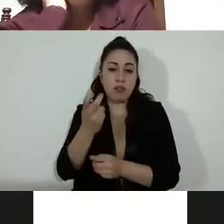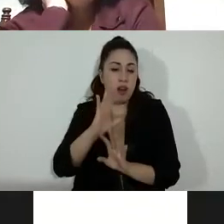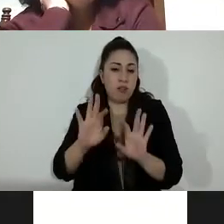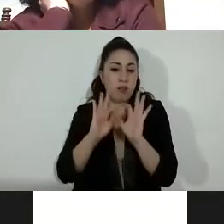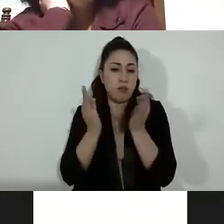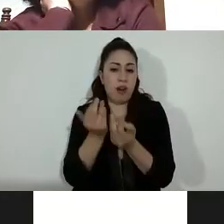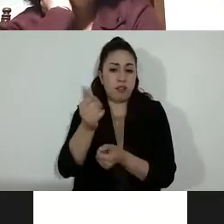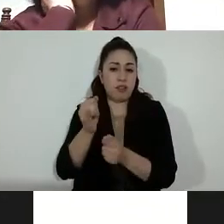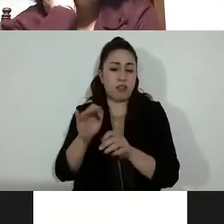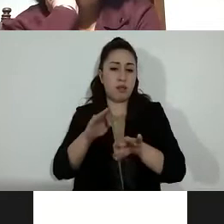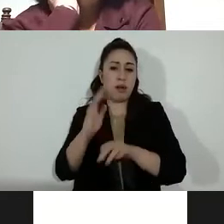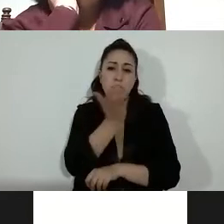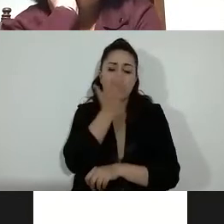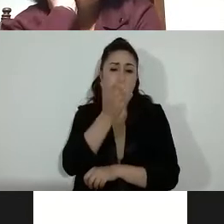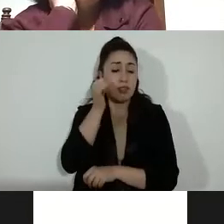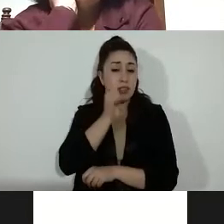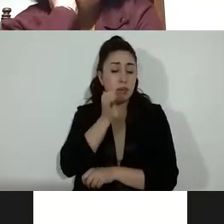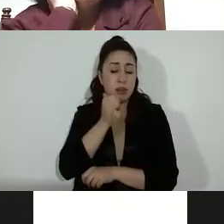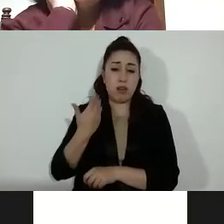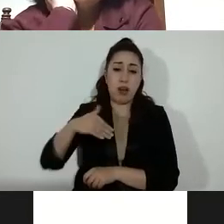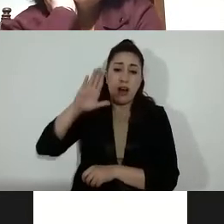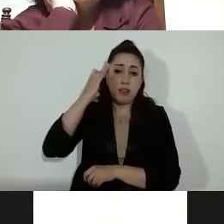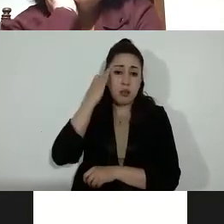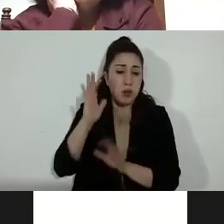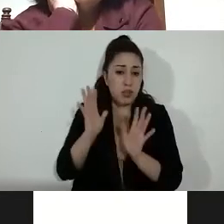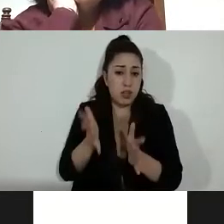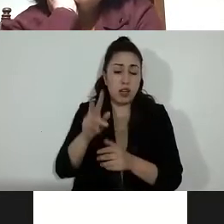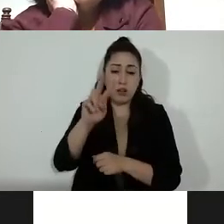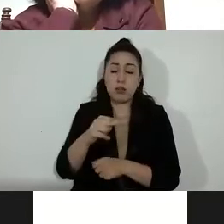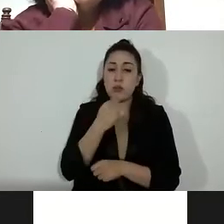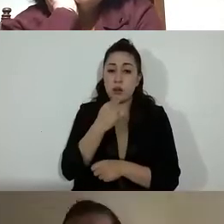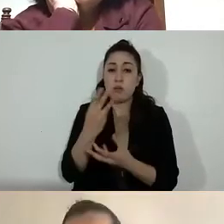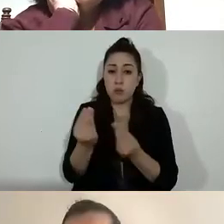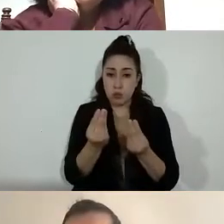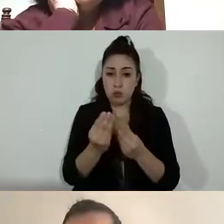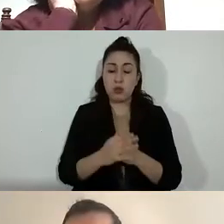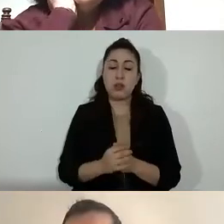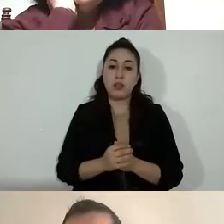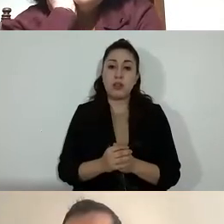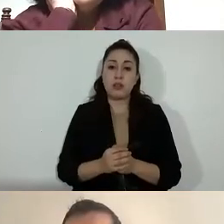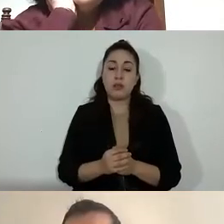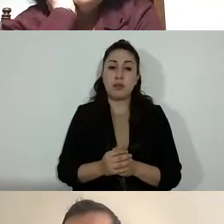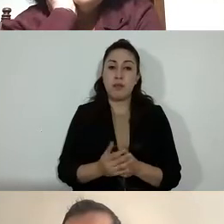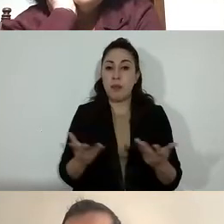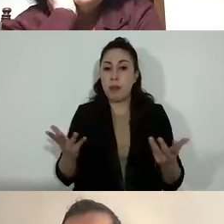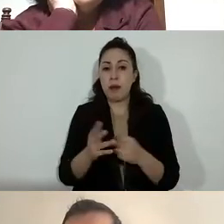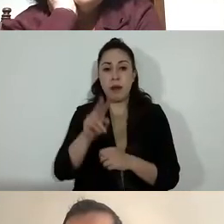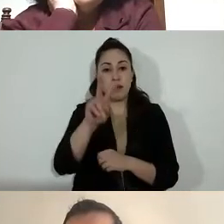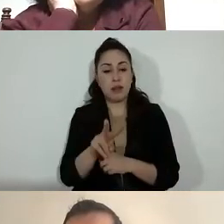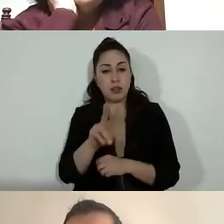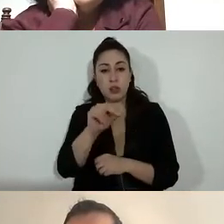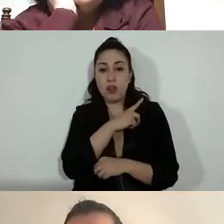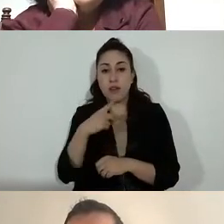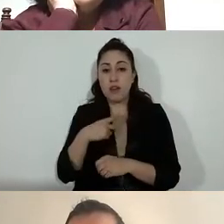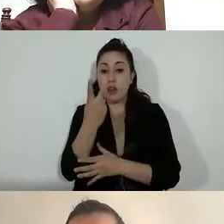parlamentaria antiguísima que es muy saludable. Entonces, no se puede confundir o no se puede